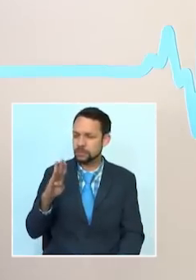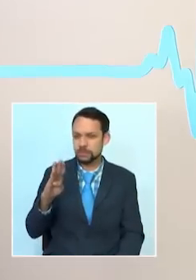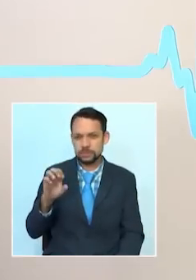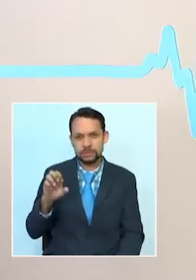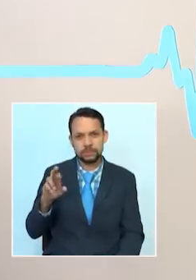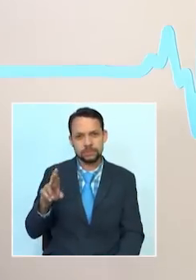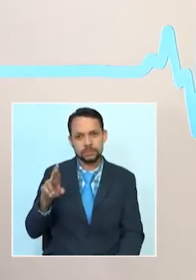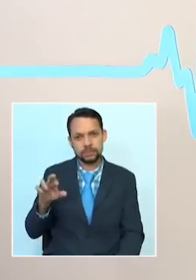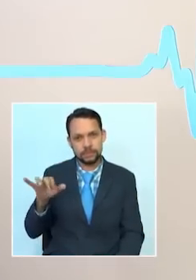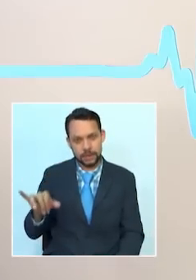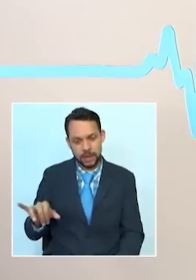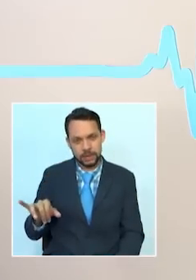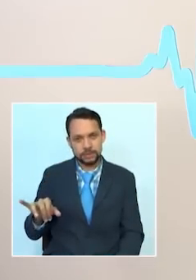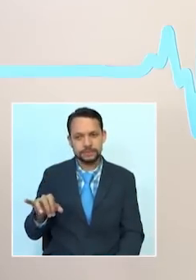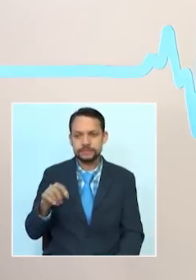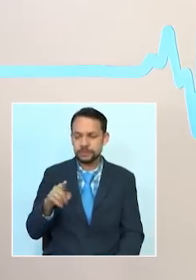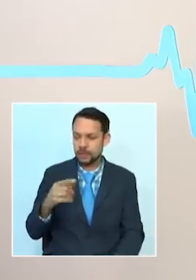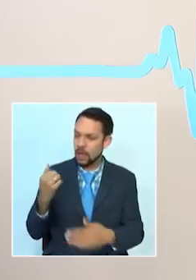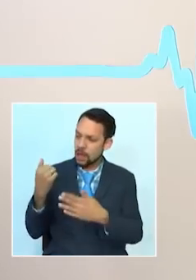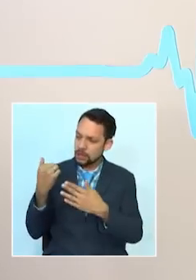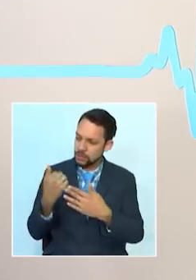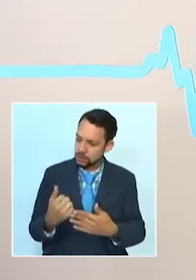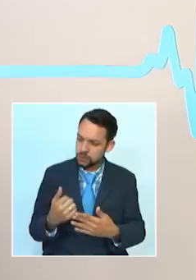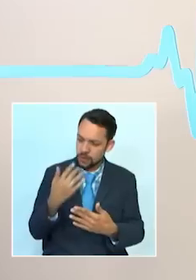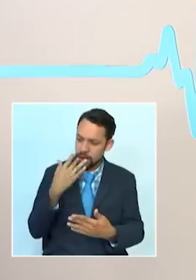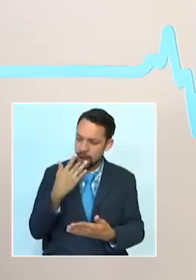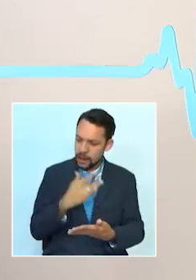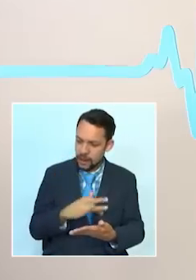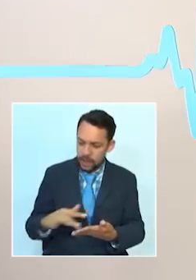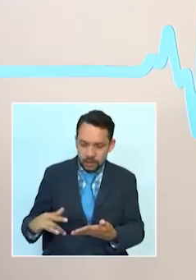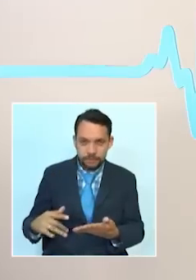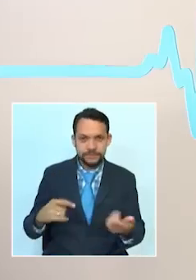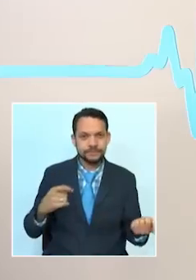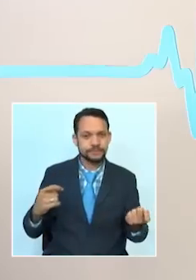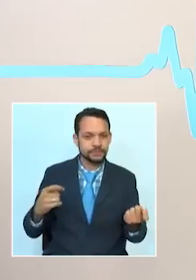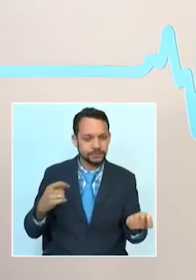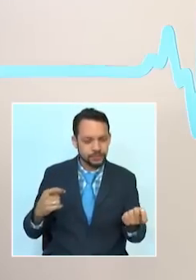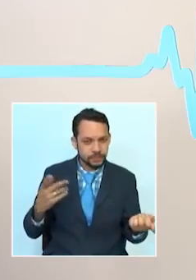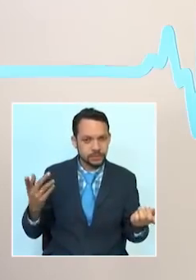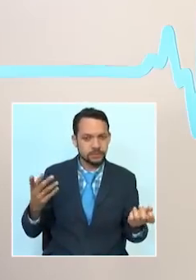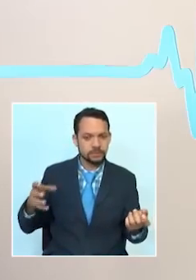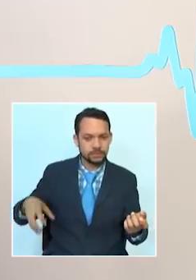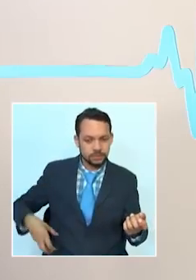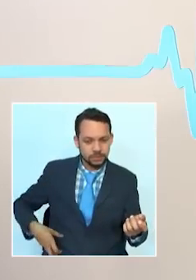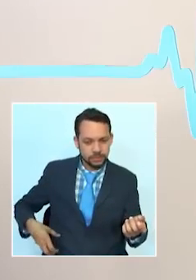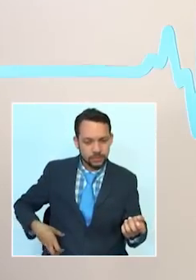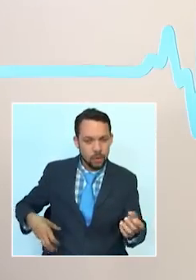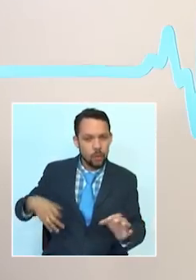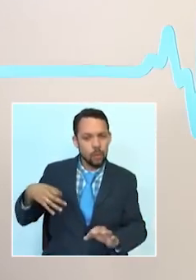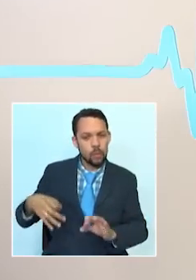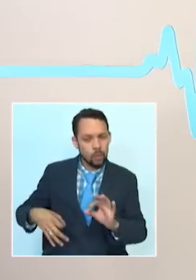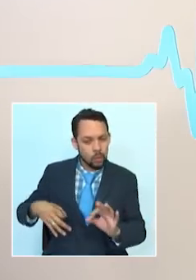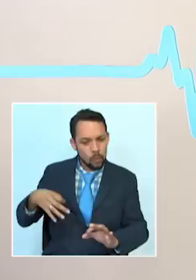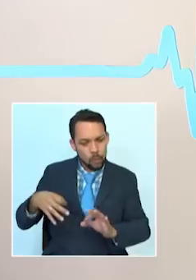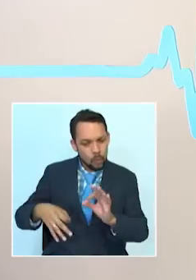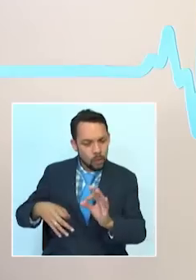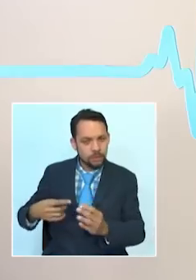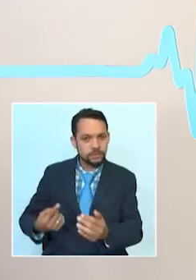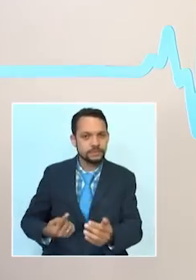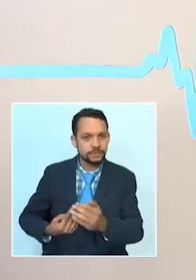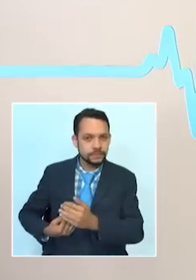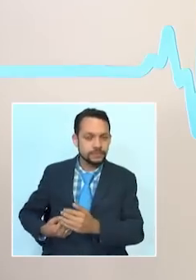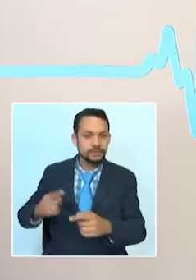proceso de limpieza desintoxicación del riñoncito yo lo acompaño muchas veces con el